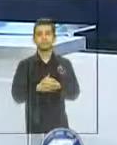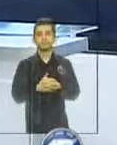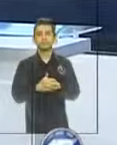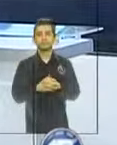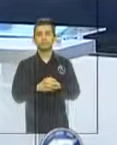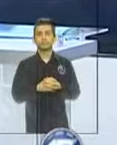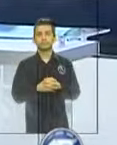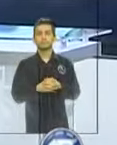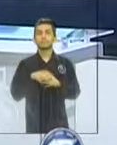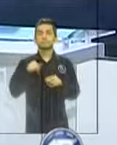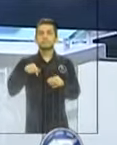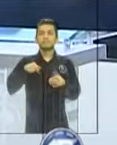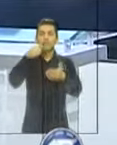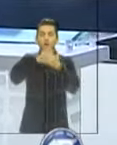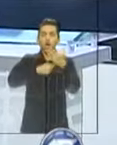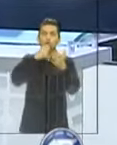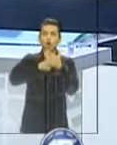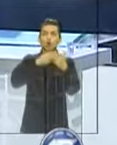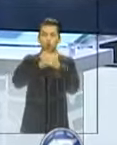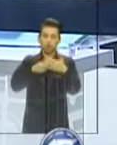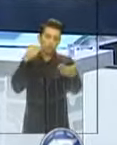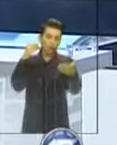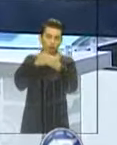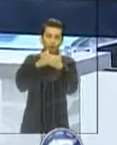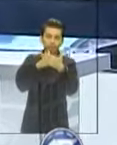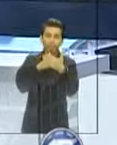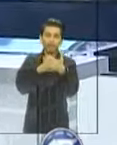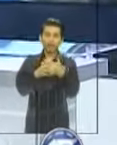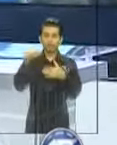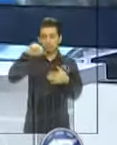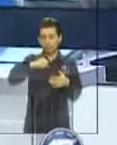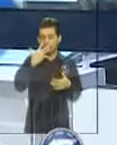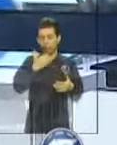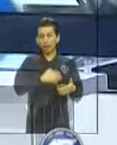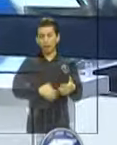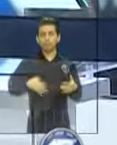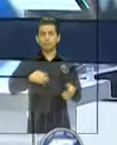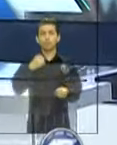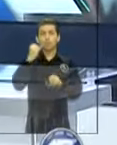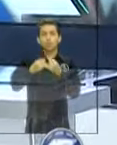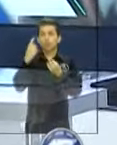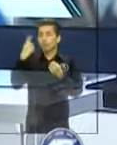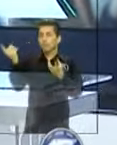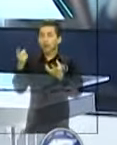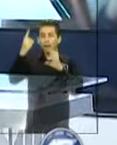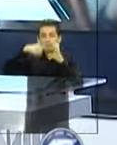En la lucha contra la desnutrición, las últimas cifras proporcionadas por las autoridades detallan que en